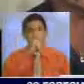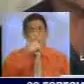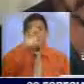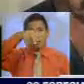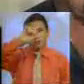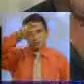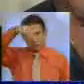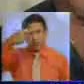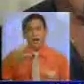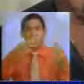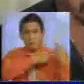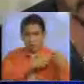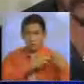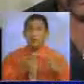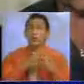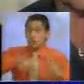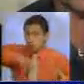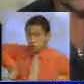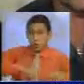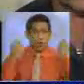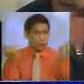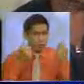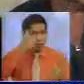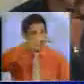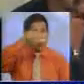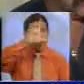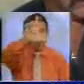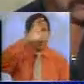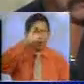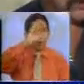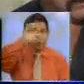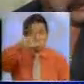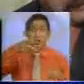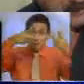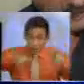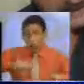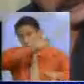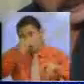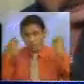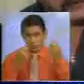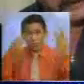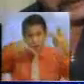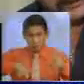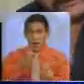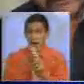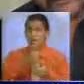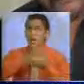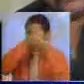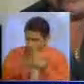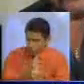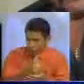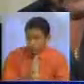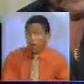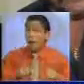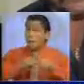Operamos y también como Global Smile y como nuestro hospital, hay otras fundaciones que también hacen este tipo de operaciones. Lo